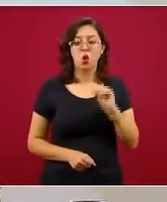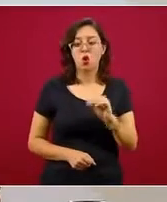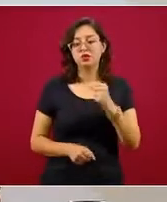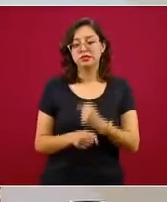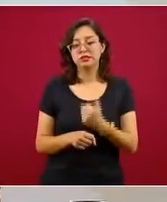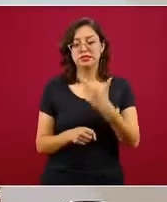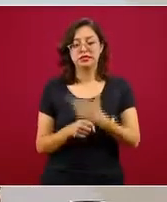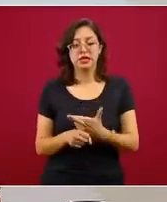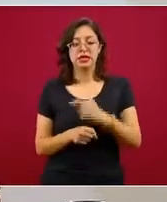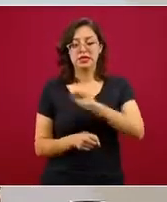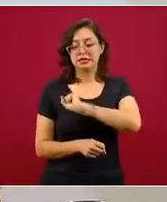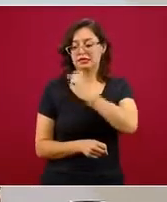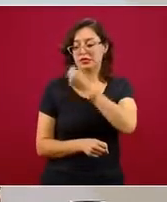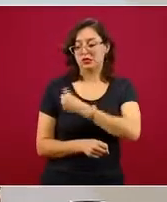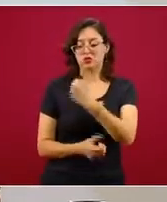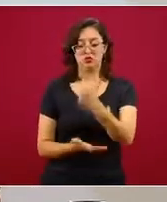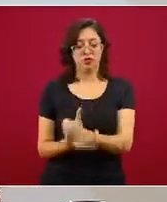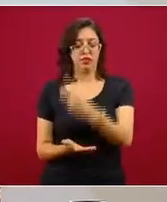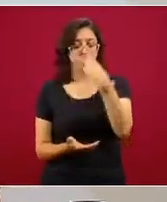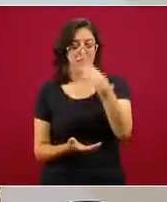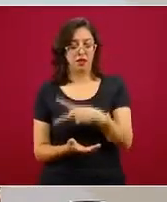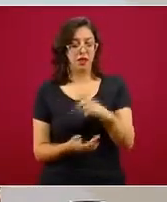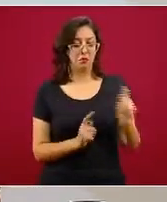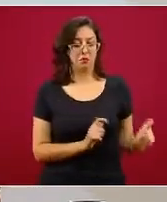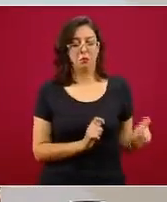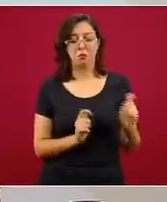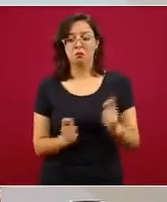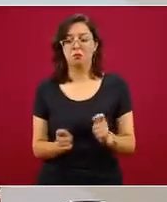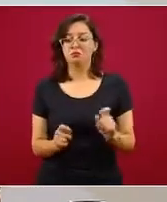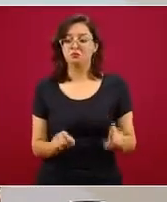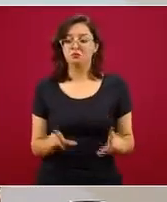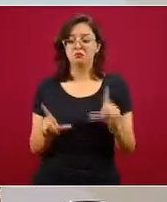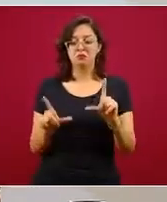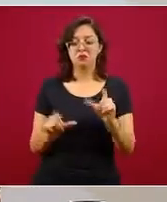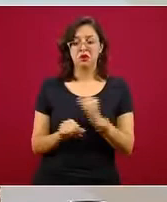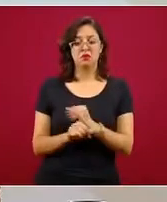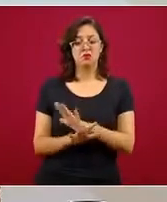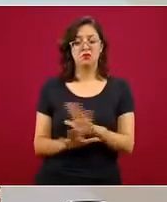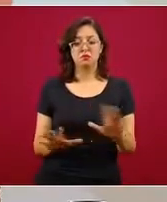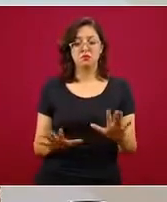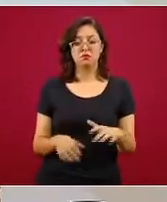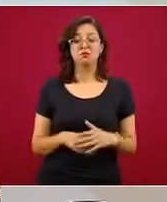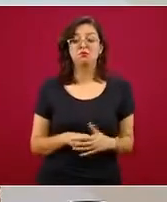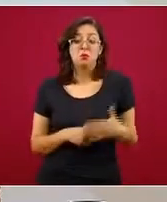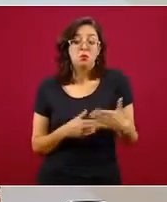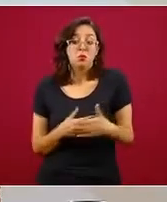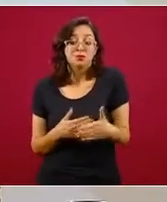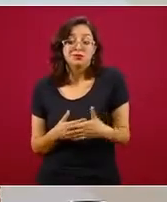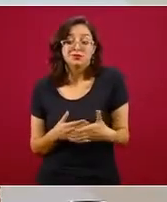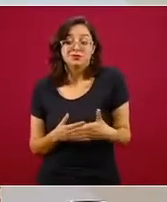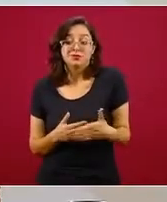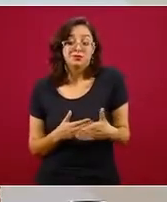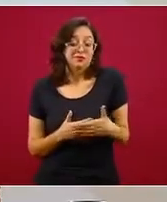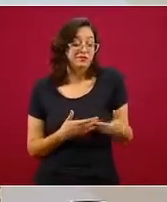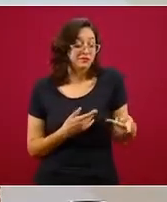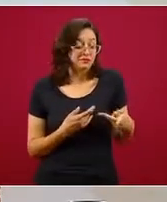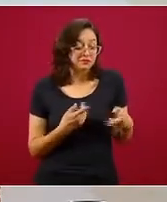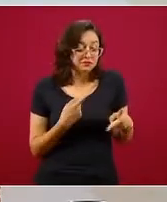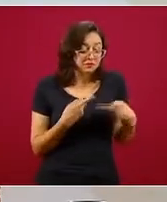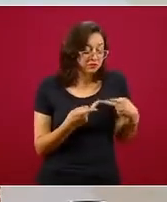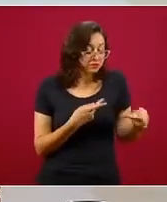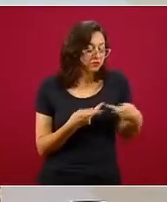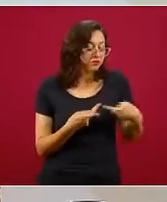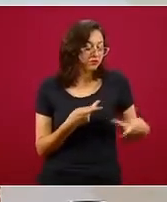salud, quien ella designe, y vamos a presentar los datos. Próximamente, en cuanto tengamos los resultados, que